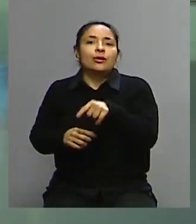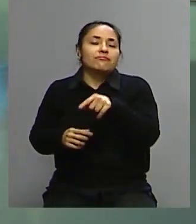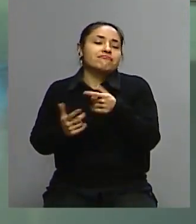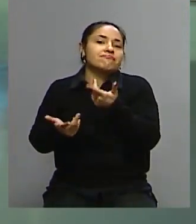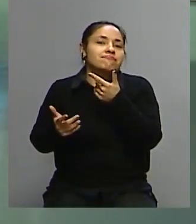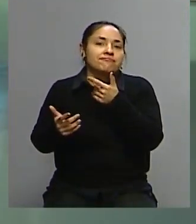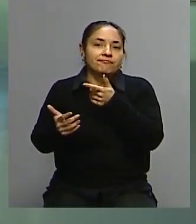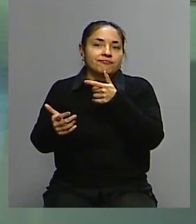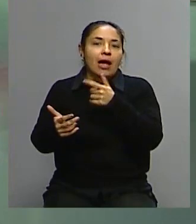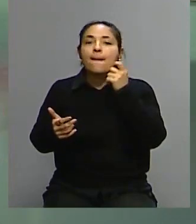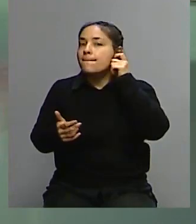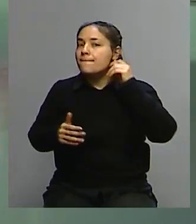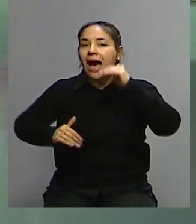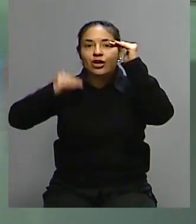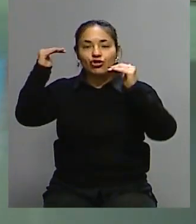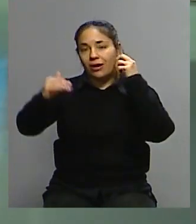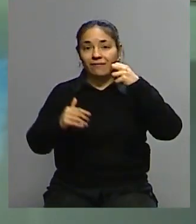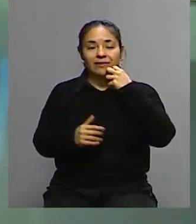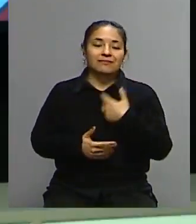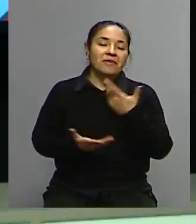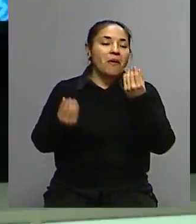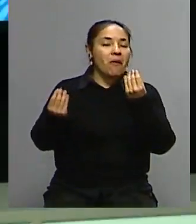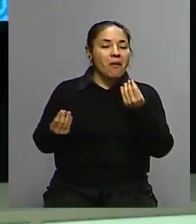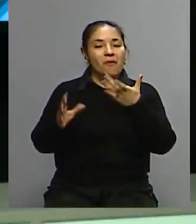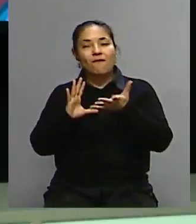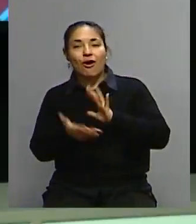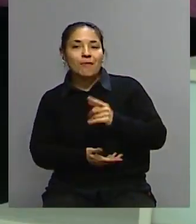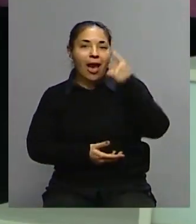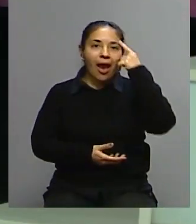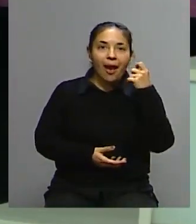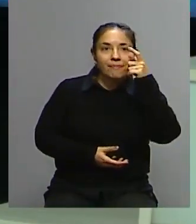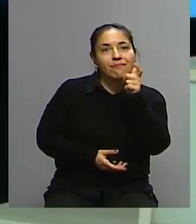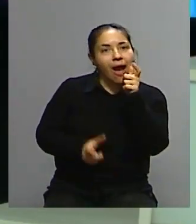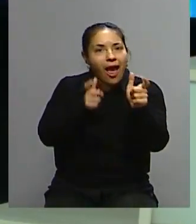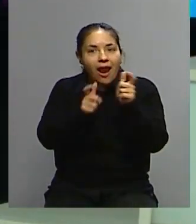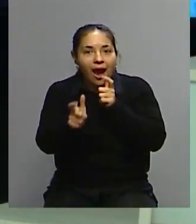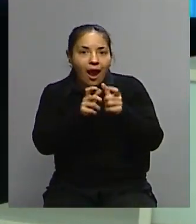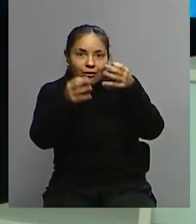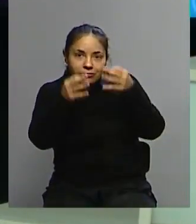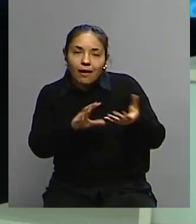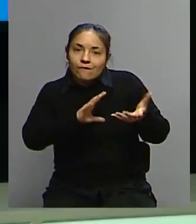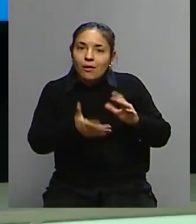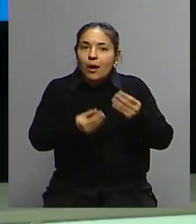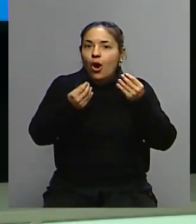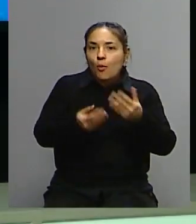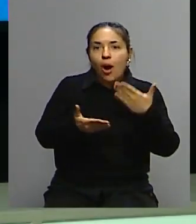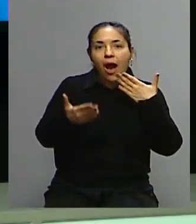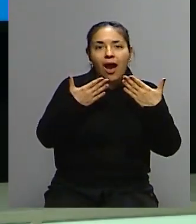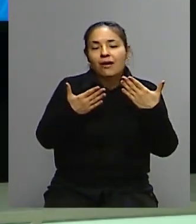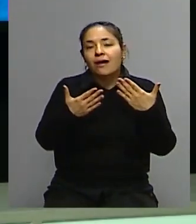pero lo podemos mejorar. ¿Sí? Es todo un tema, cómo nos referimos a las personas mayores, ¿no? Sí, tal